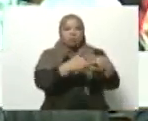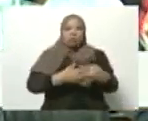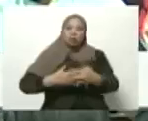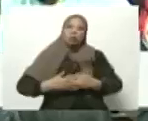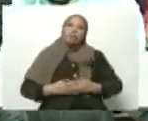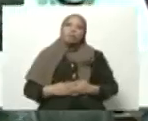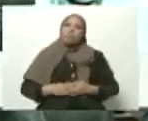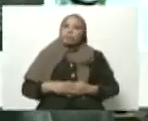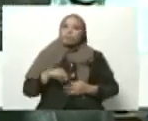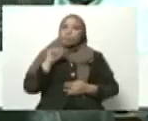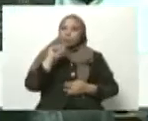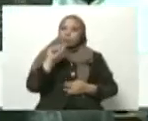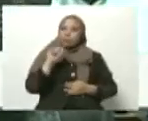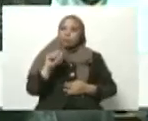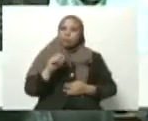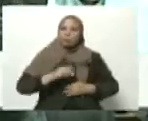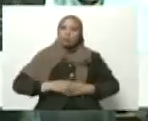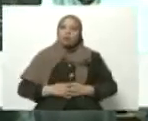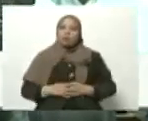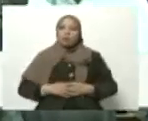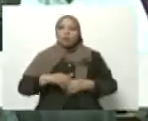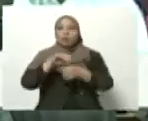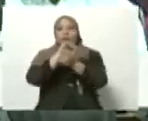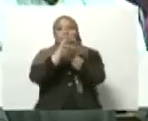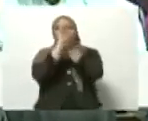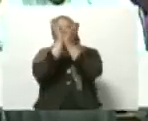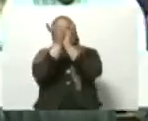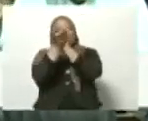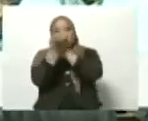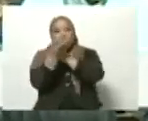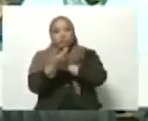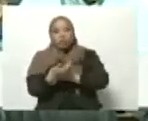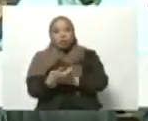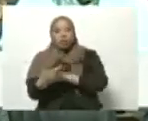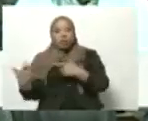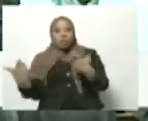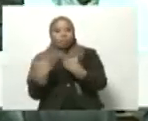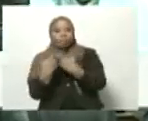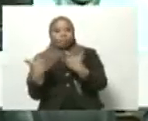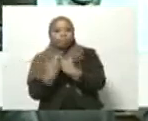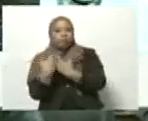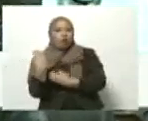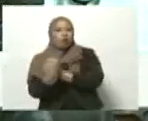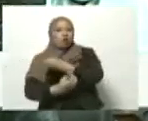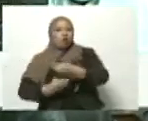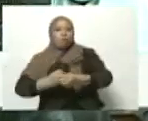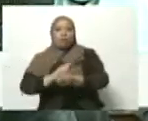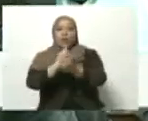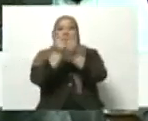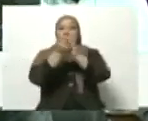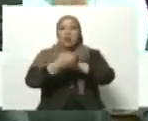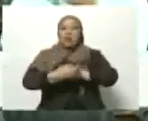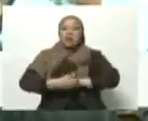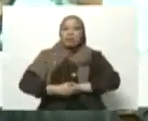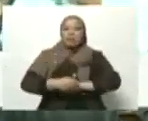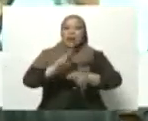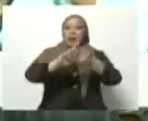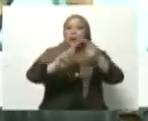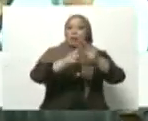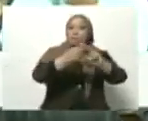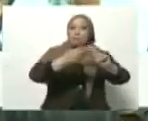de inflexión dentro de la geopolítica de la guerra y la geopolítica de la paz? Usted es diplomático como